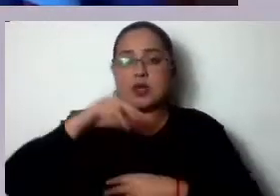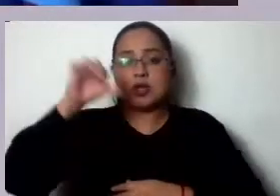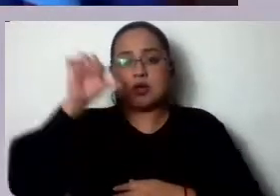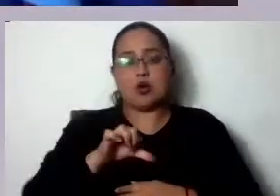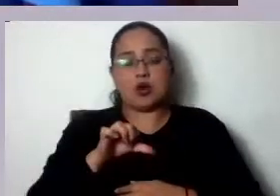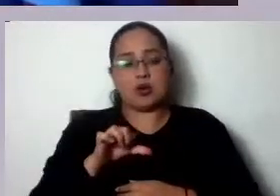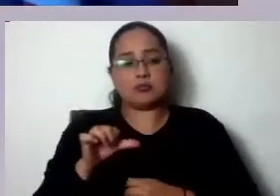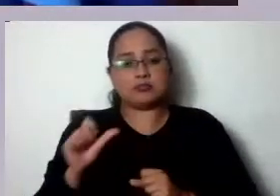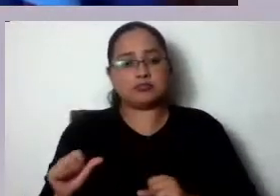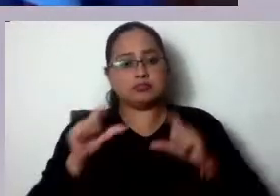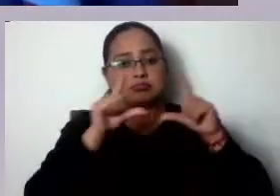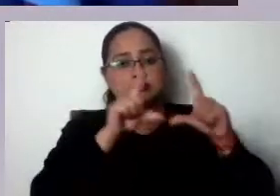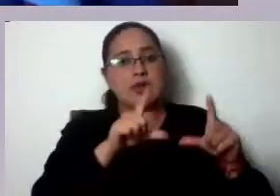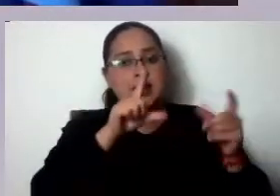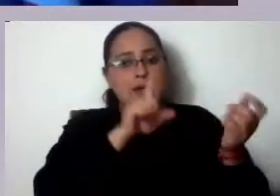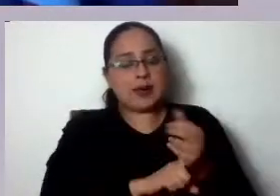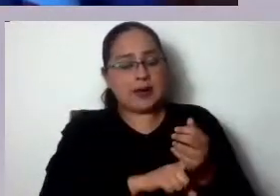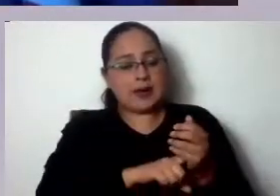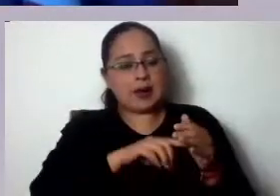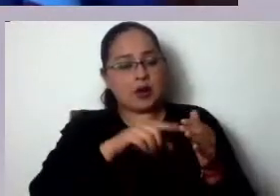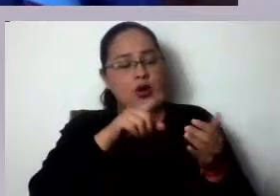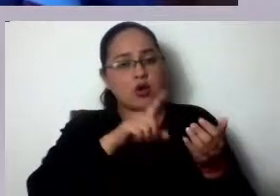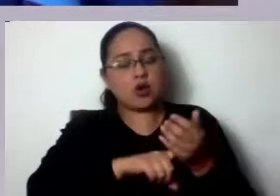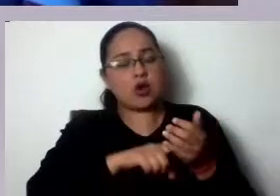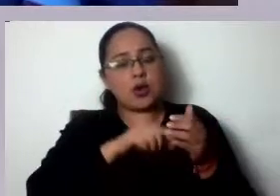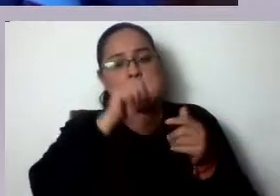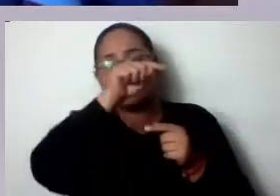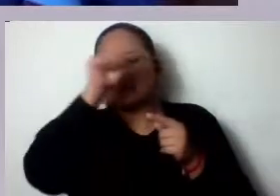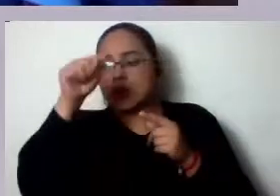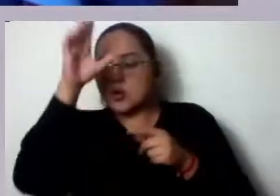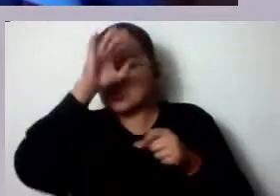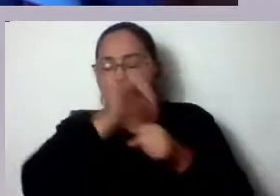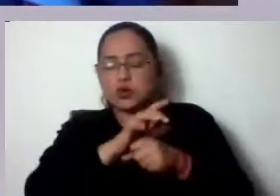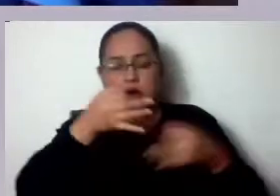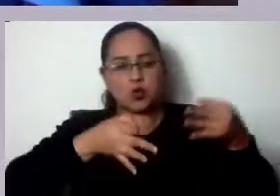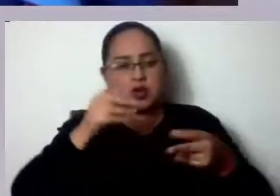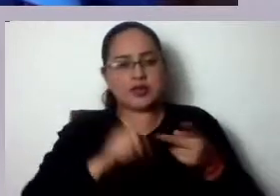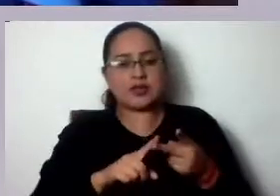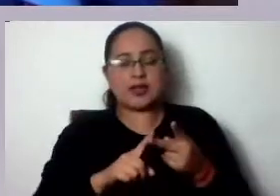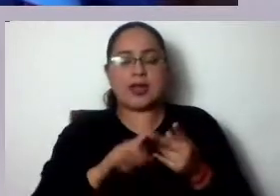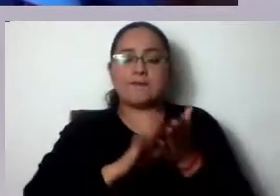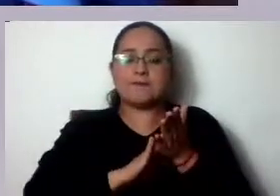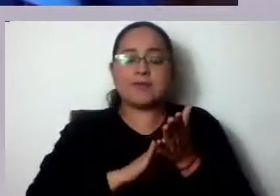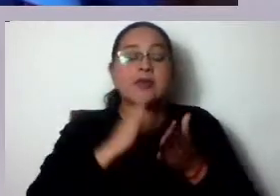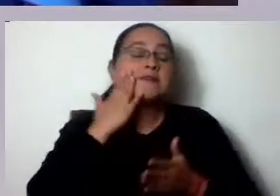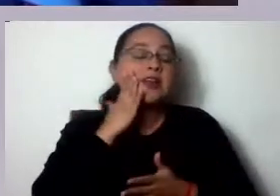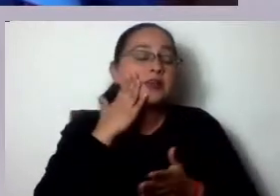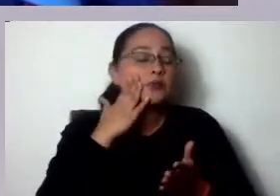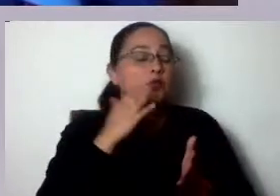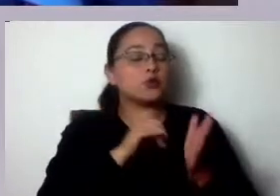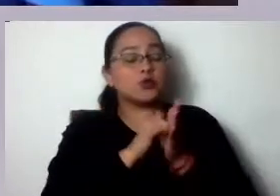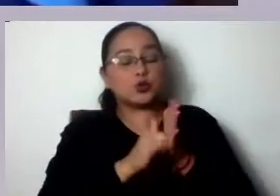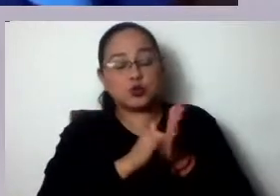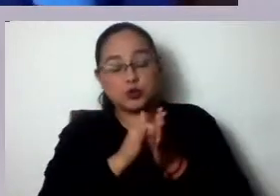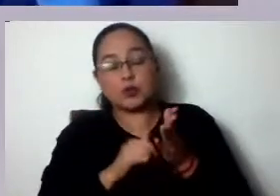una plataforma de actualización profesional de casas de cultura pública como en las redes sociales de nuestro máximo tribunal